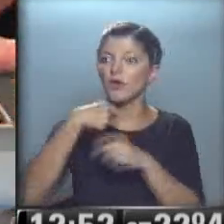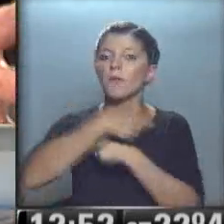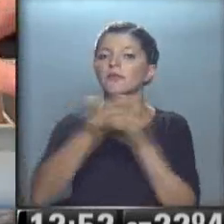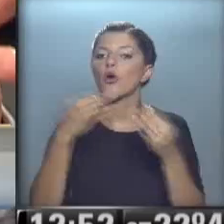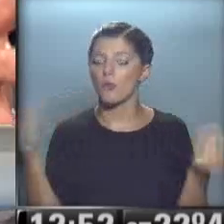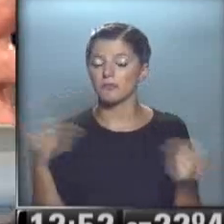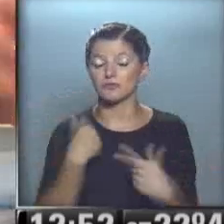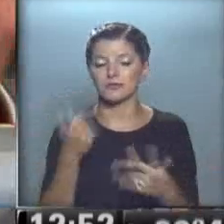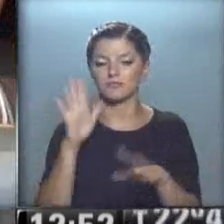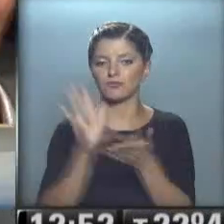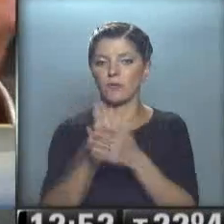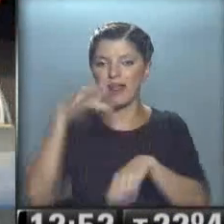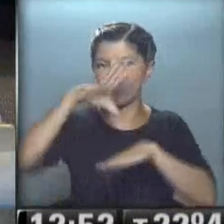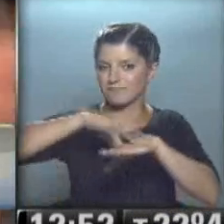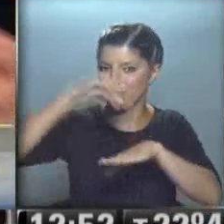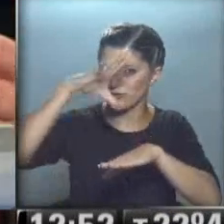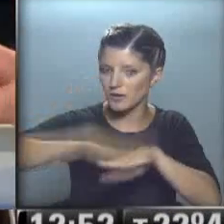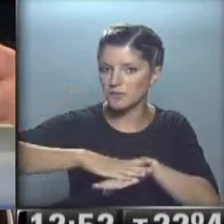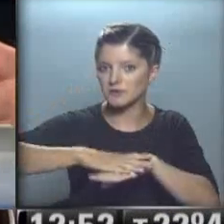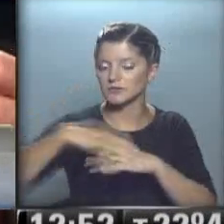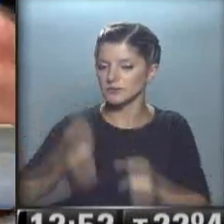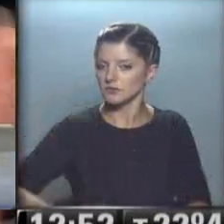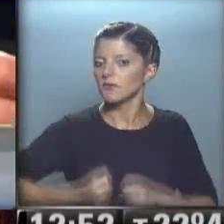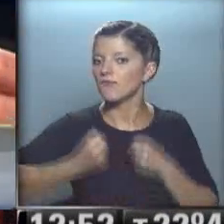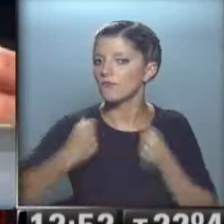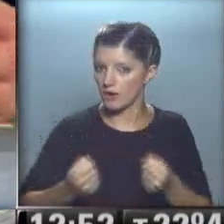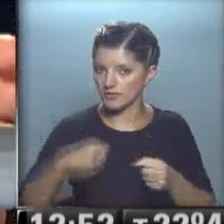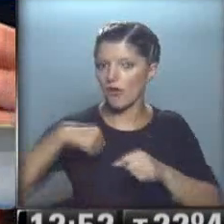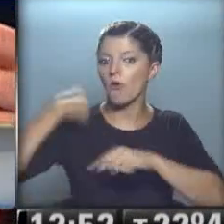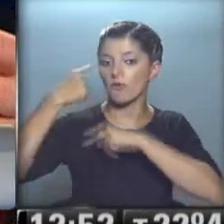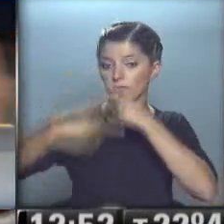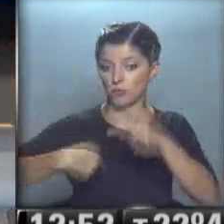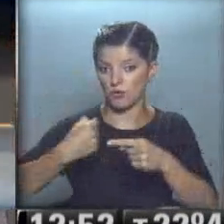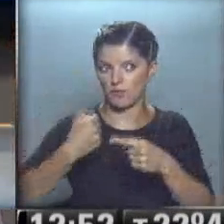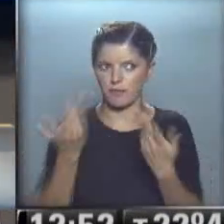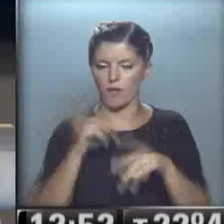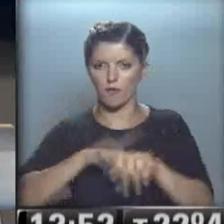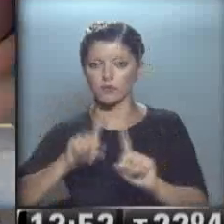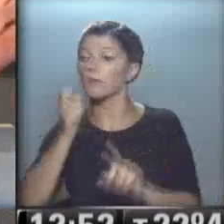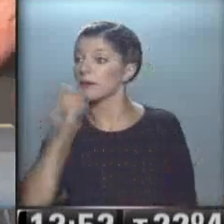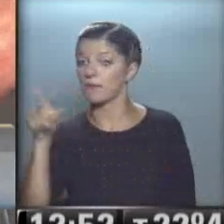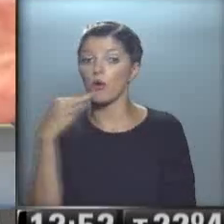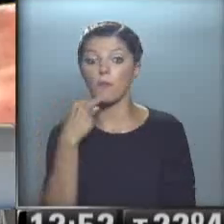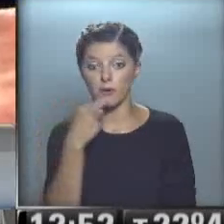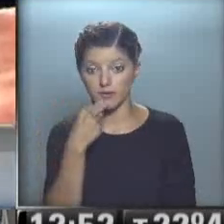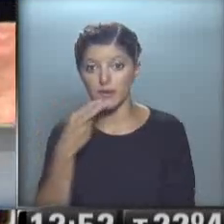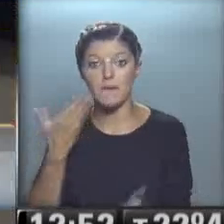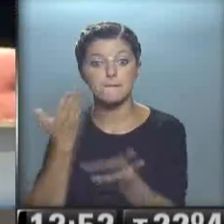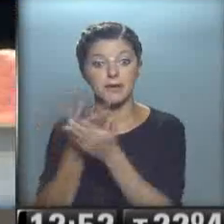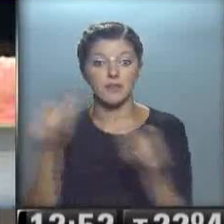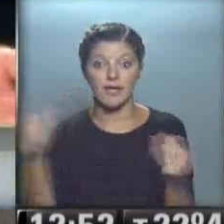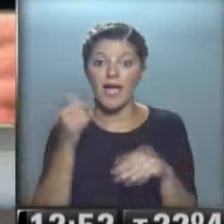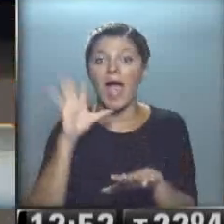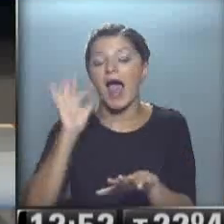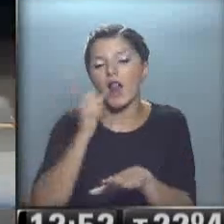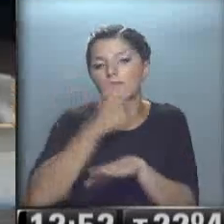que el nacionalismo todavía tenga una presencia tan fuerte siendo que Bolivia por ejemplo pide un pedazo de mar pide